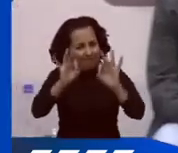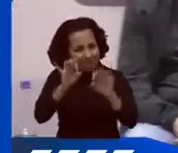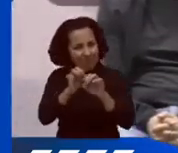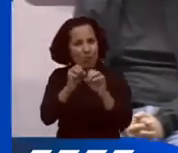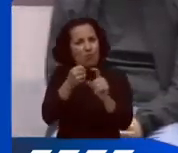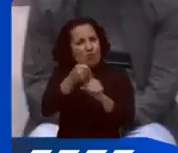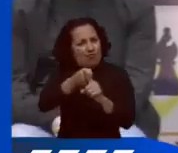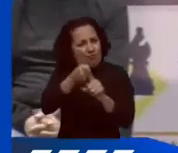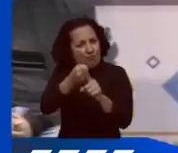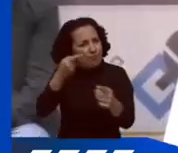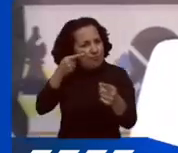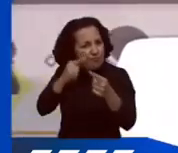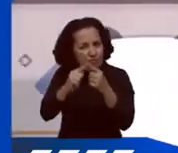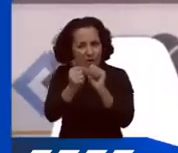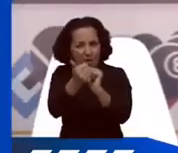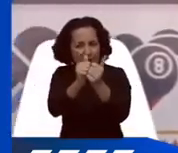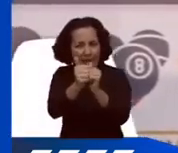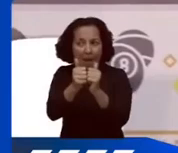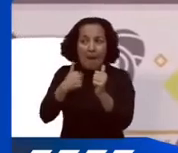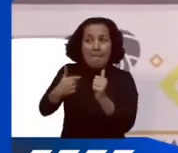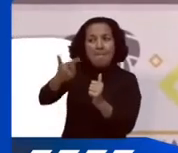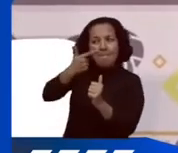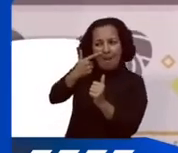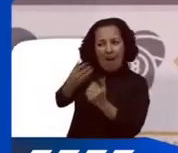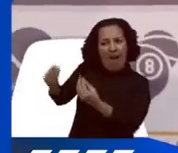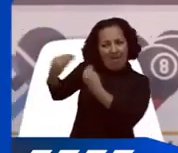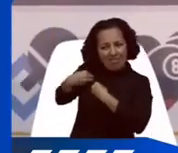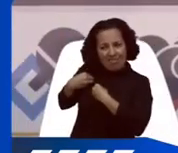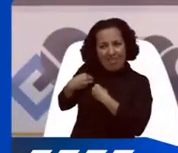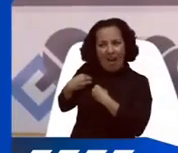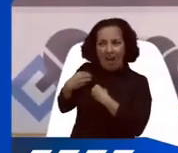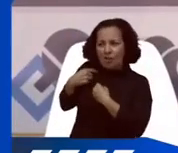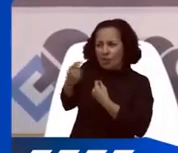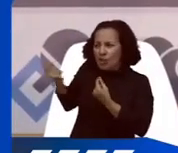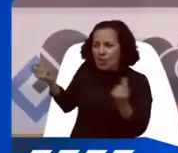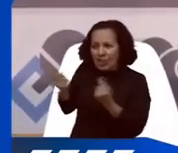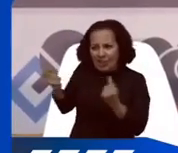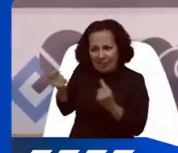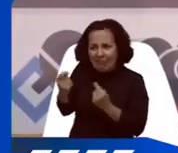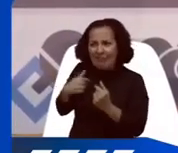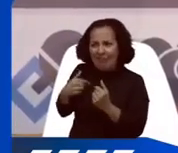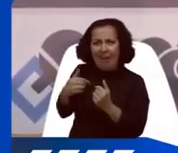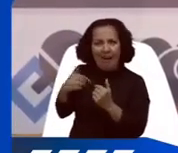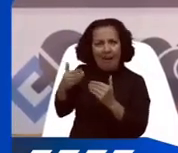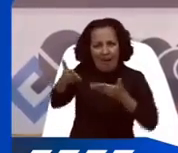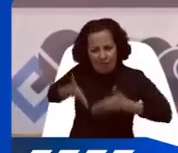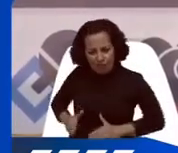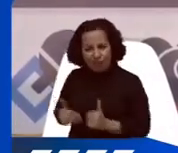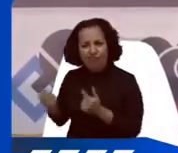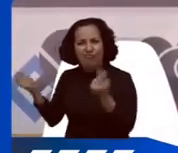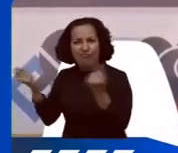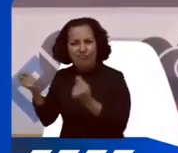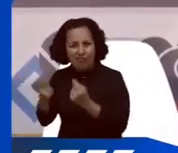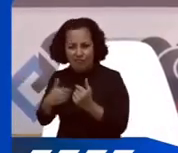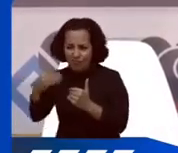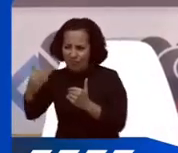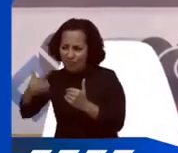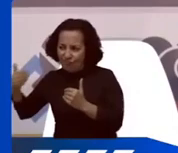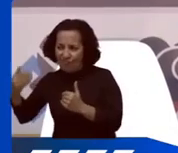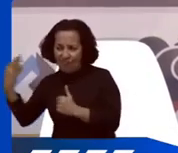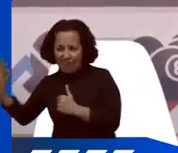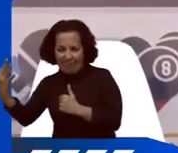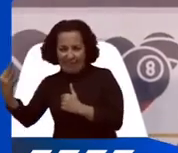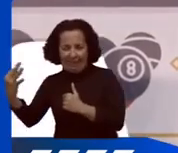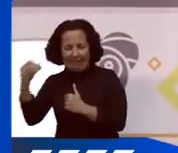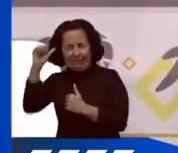espíritu deportivo, una palabra que le aprendí a mi papá. Yo crecí 3 cuadras de aquí, la vida se conecta de muchas maneras. Esto para mí es un viaje también